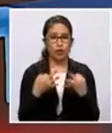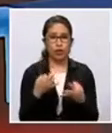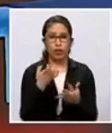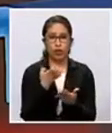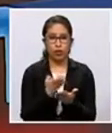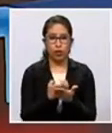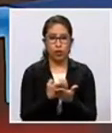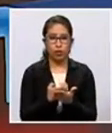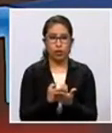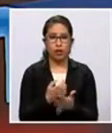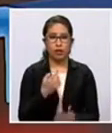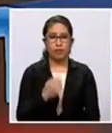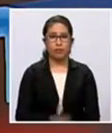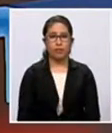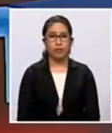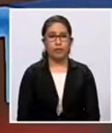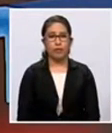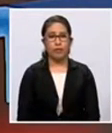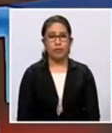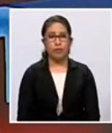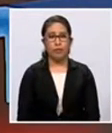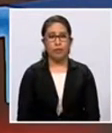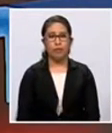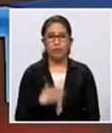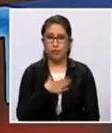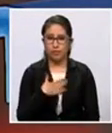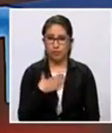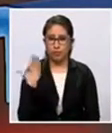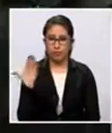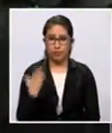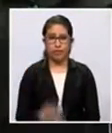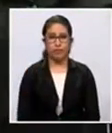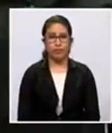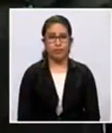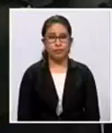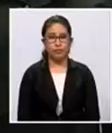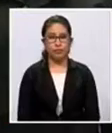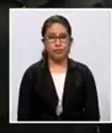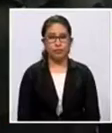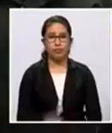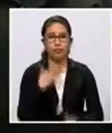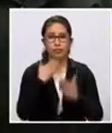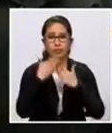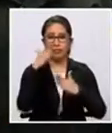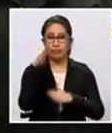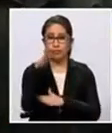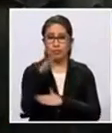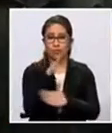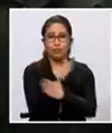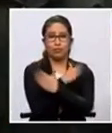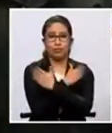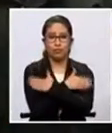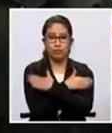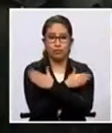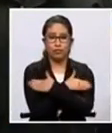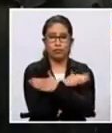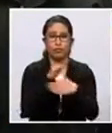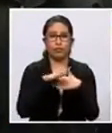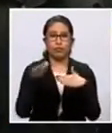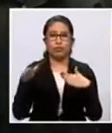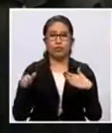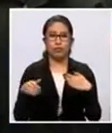Nacional en torno a la pandemia del coronavirus. Ministro, por favor, adelante. Muy buenas tardes, un saludo a toda